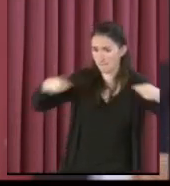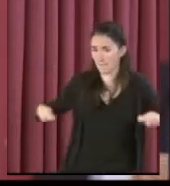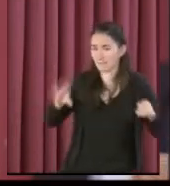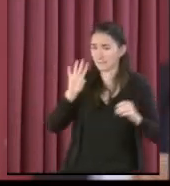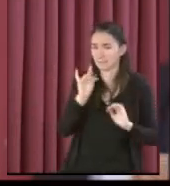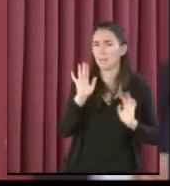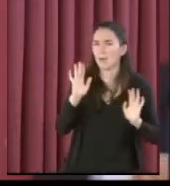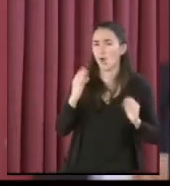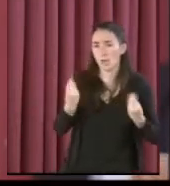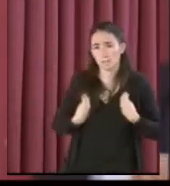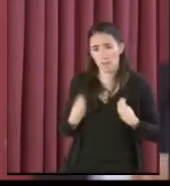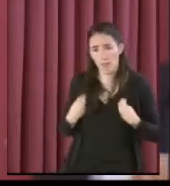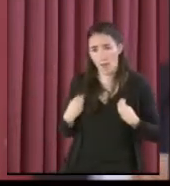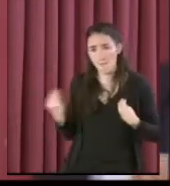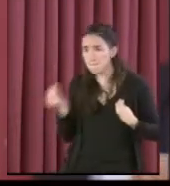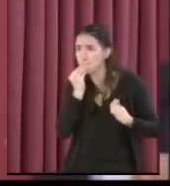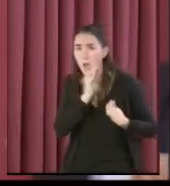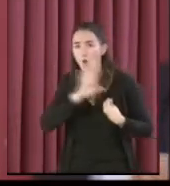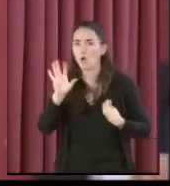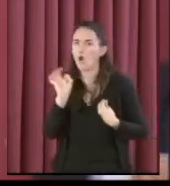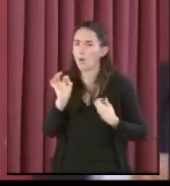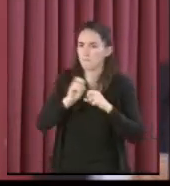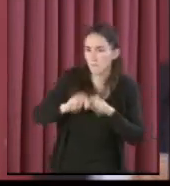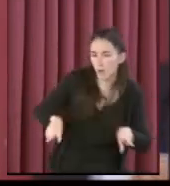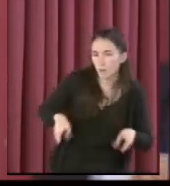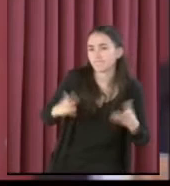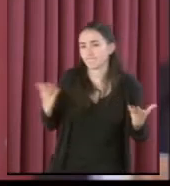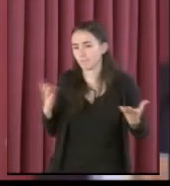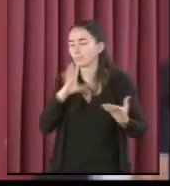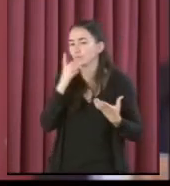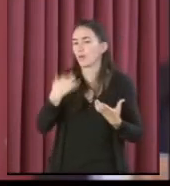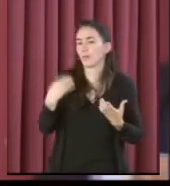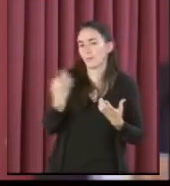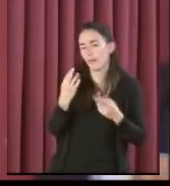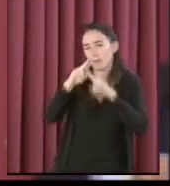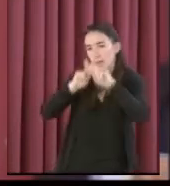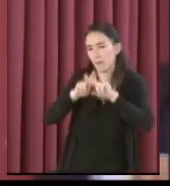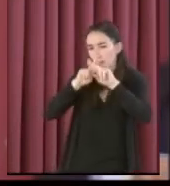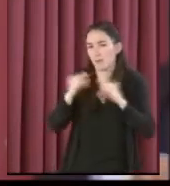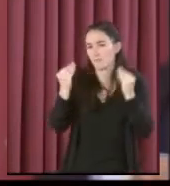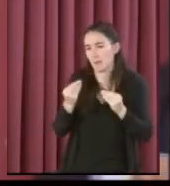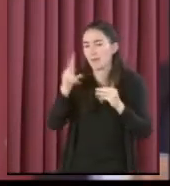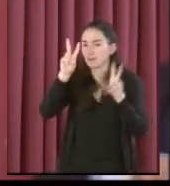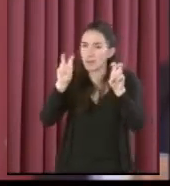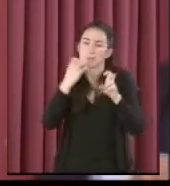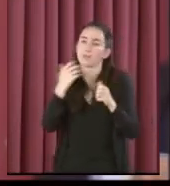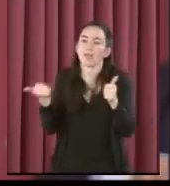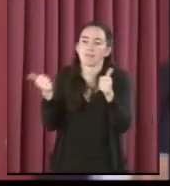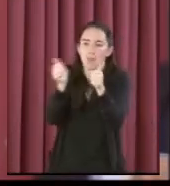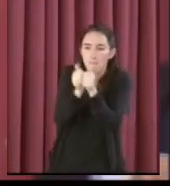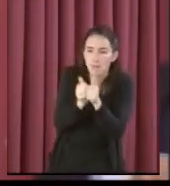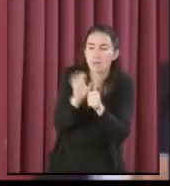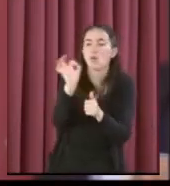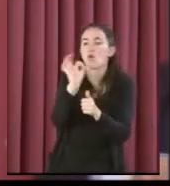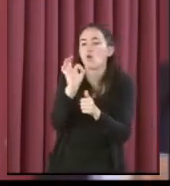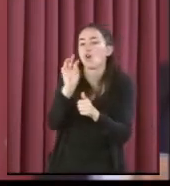dirección debemos enfocar los esfuerzos para hacer frente a los aumentos considerables de la dependencia y fortalecer el sistema de atención a la tercera y a la